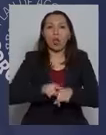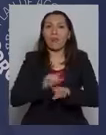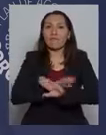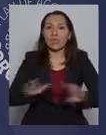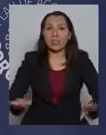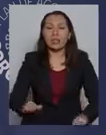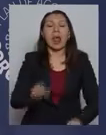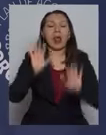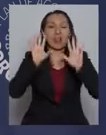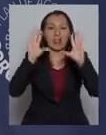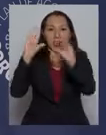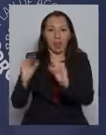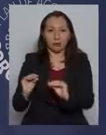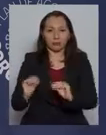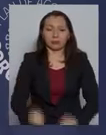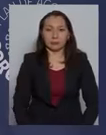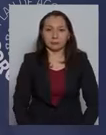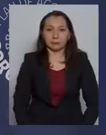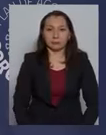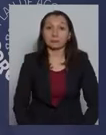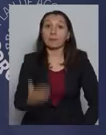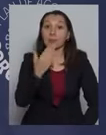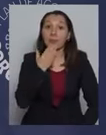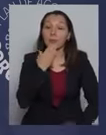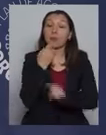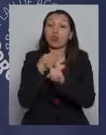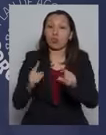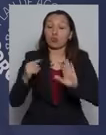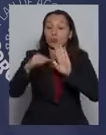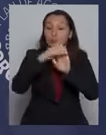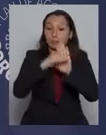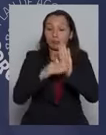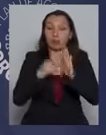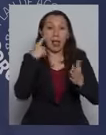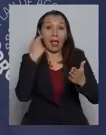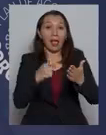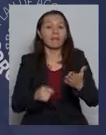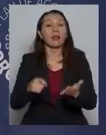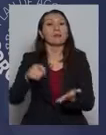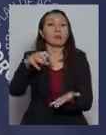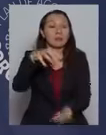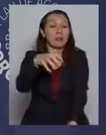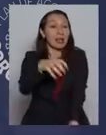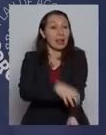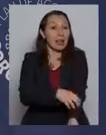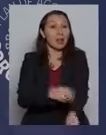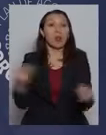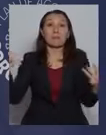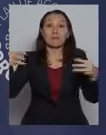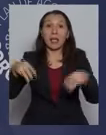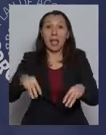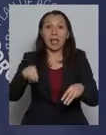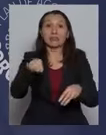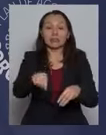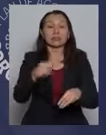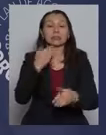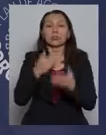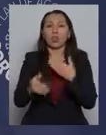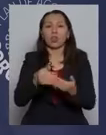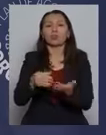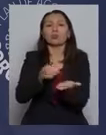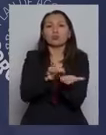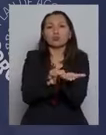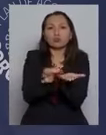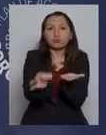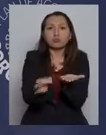horas. También otra de las medidas dentro de la evaluación en la región de la Magallanes, particularmente en la ciudad de